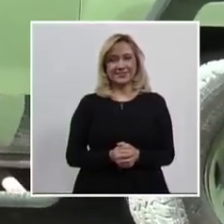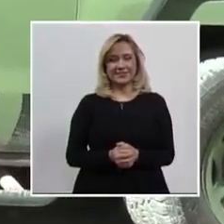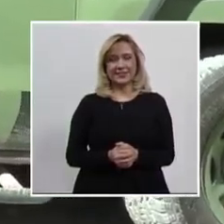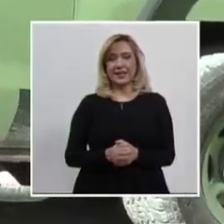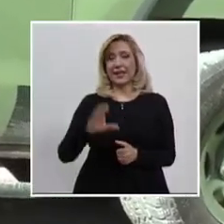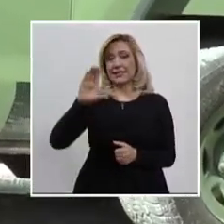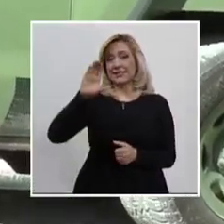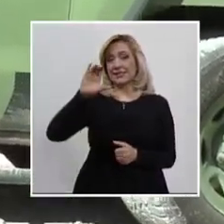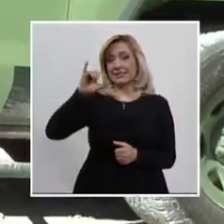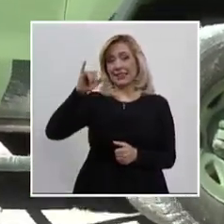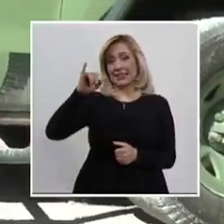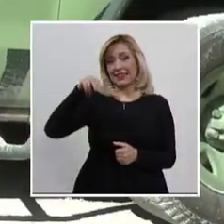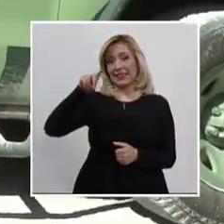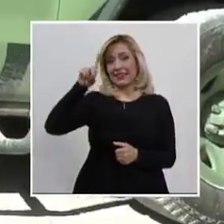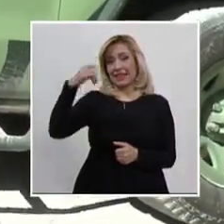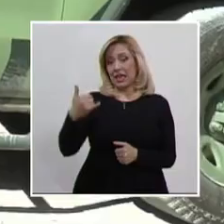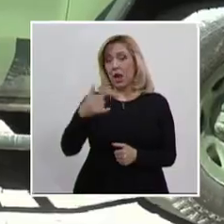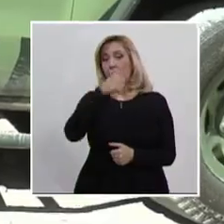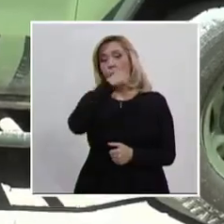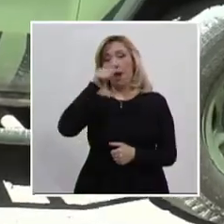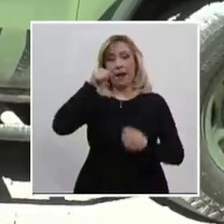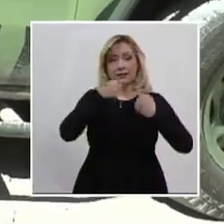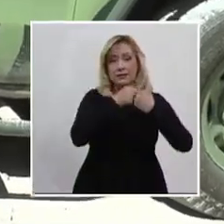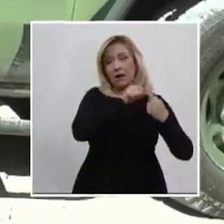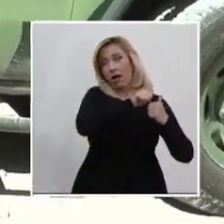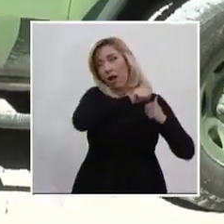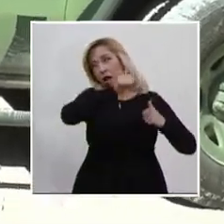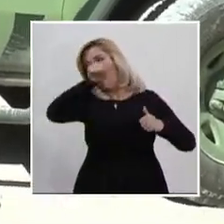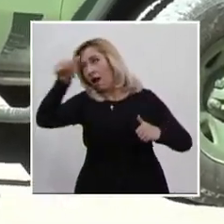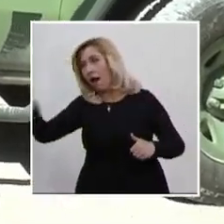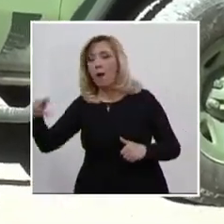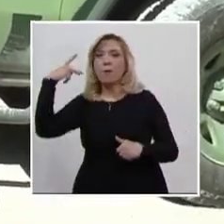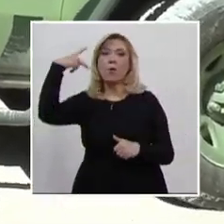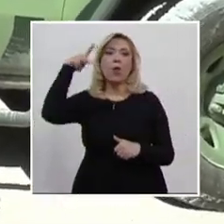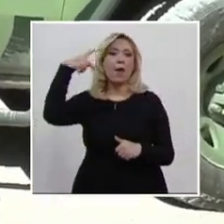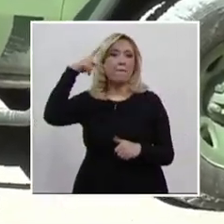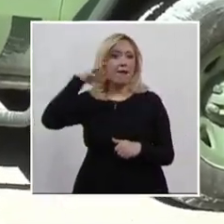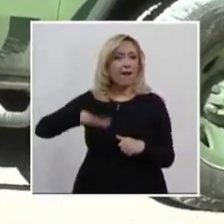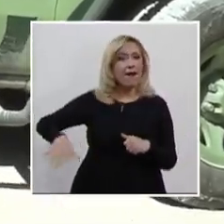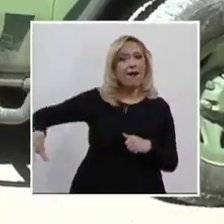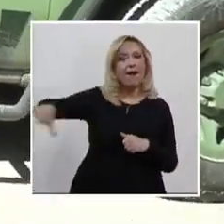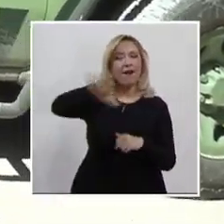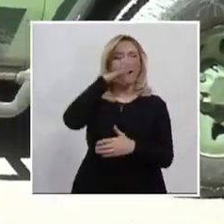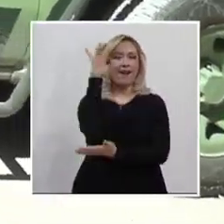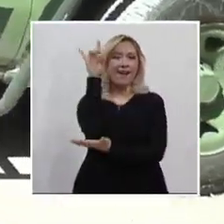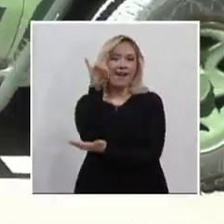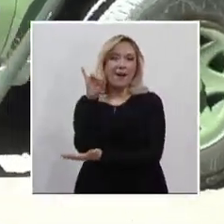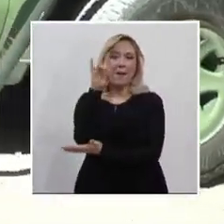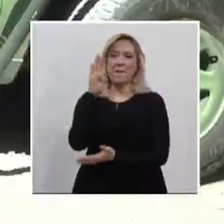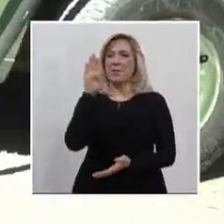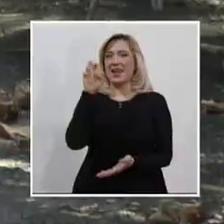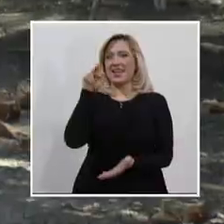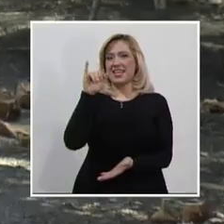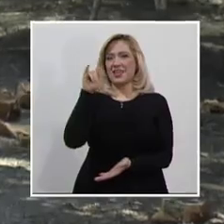Cindy viajó desde Ciudad Juárez, Chihuahua, al Parque African Safari, en Puebla, para visitar a la jirafa Benito. Ella es